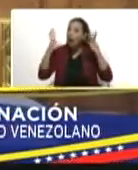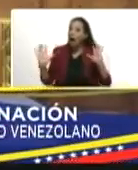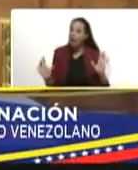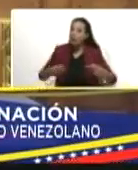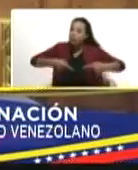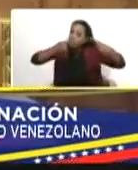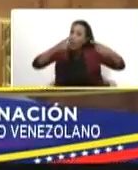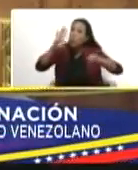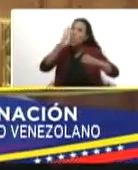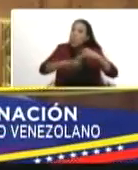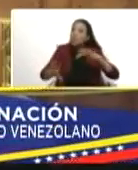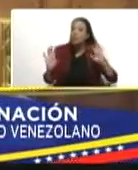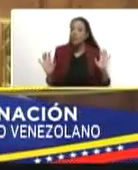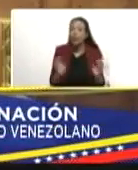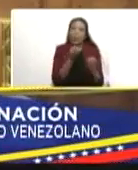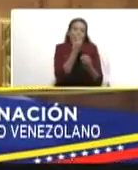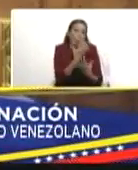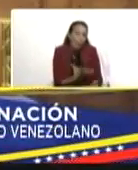Ah